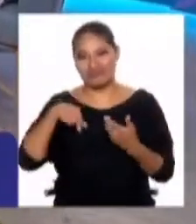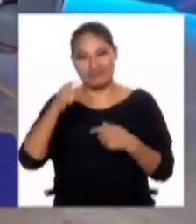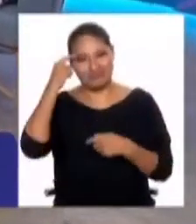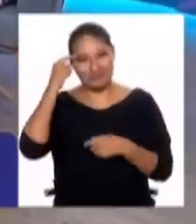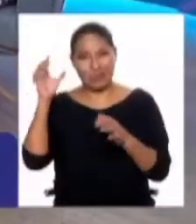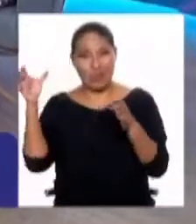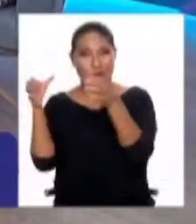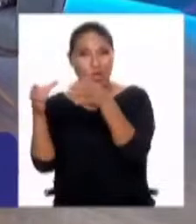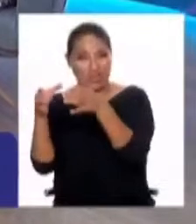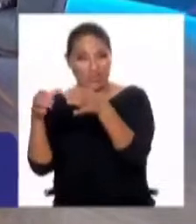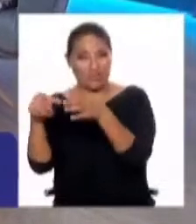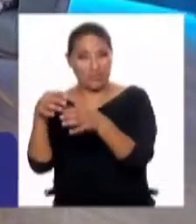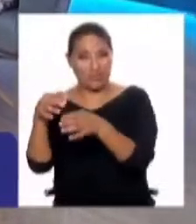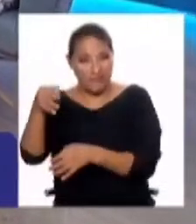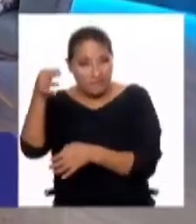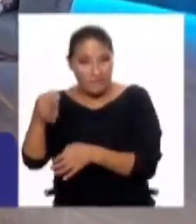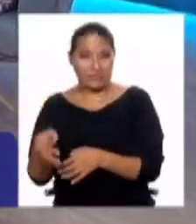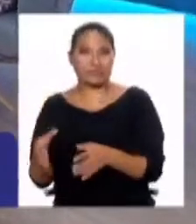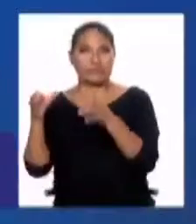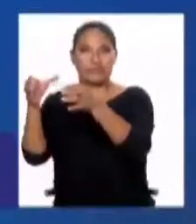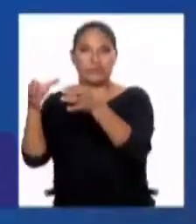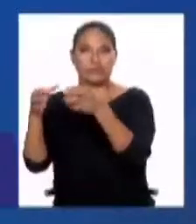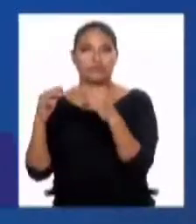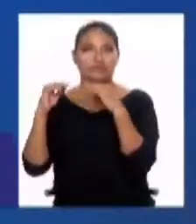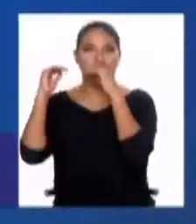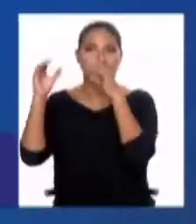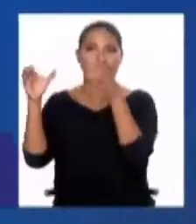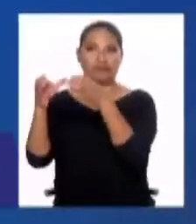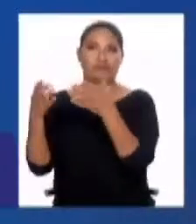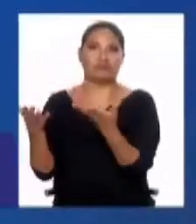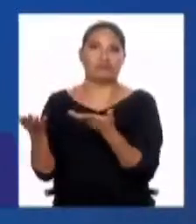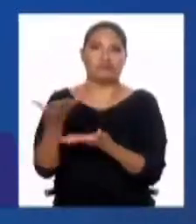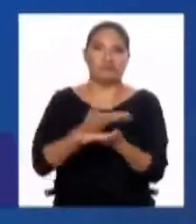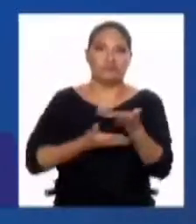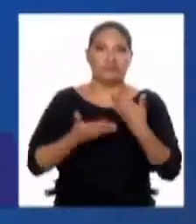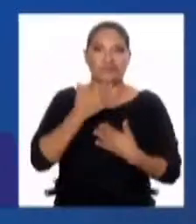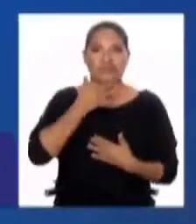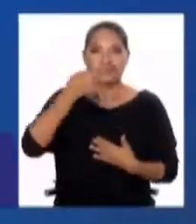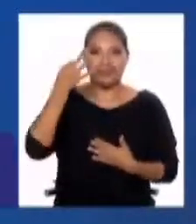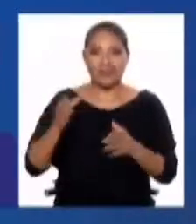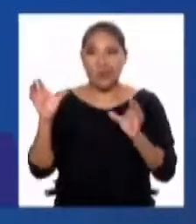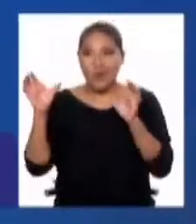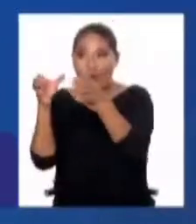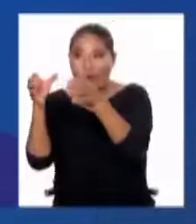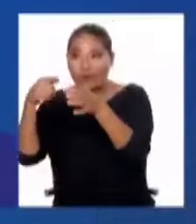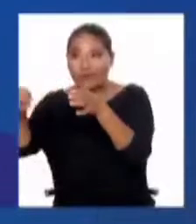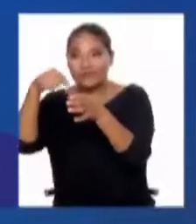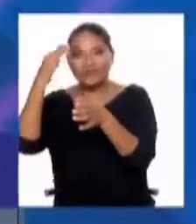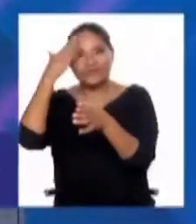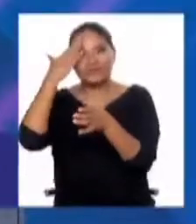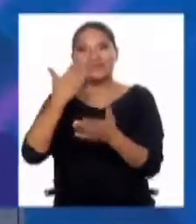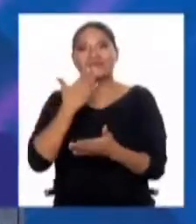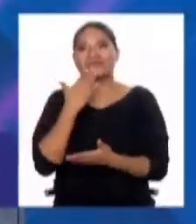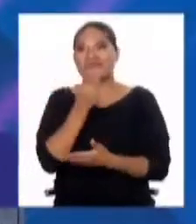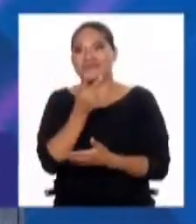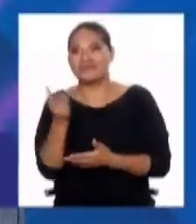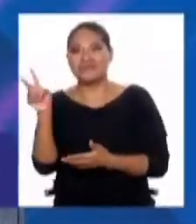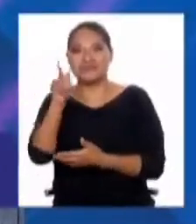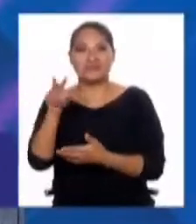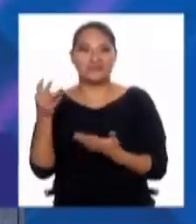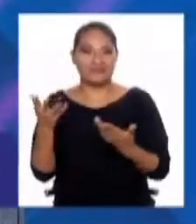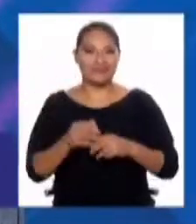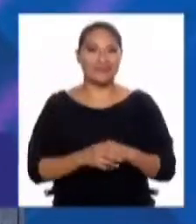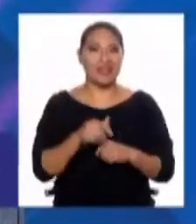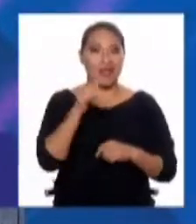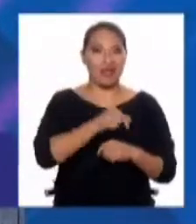congreso que realmente pues es de Ripley, ¿no? Es que tener el congreso que tenemos es de Ripley. Además tiene una capacidad no para